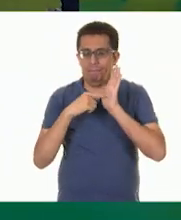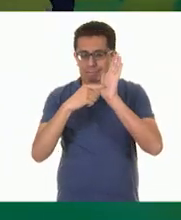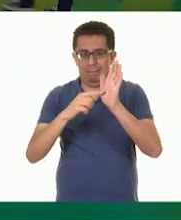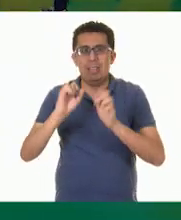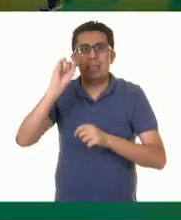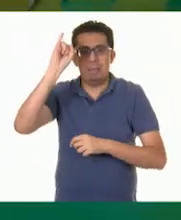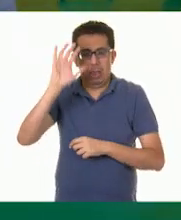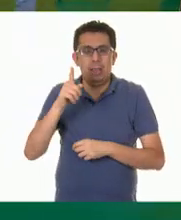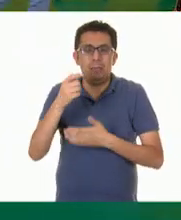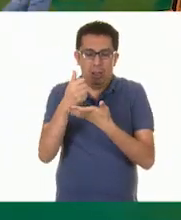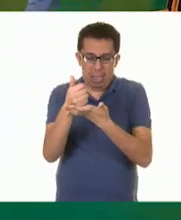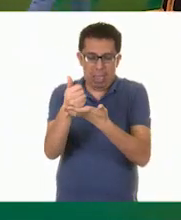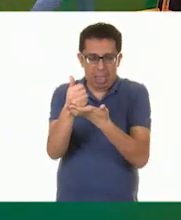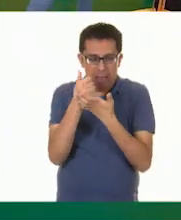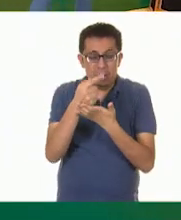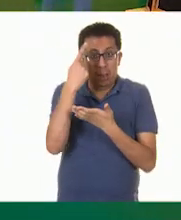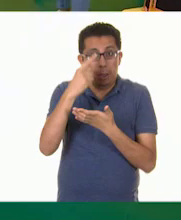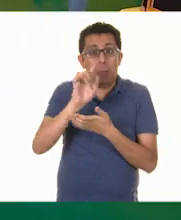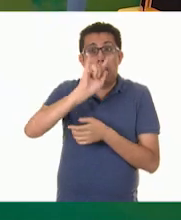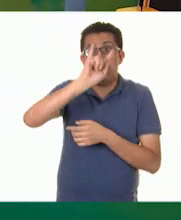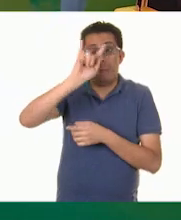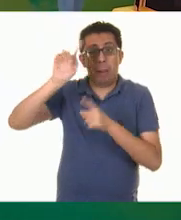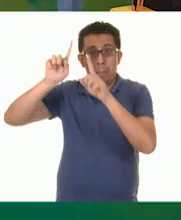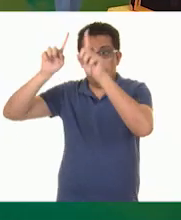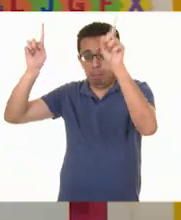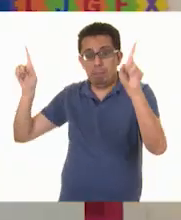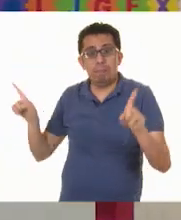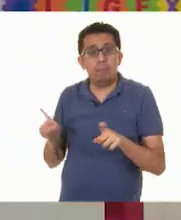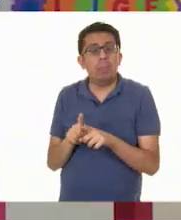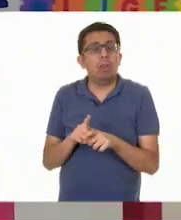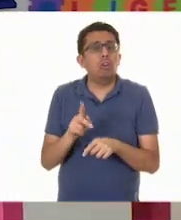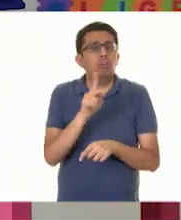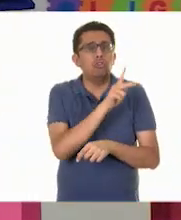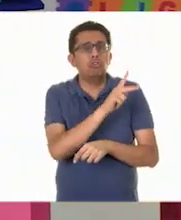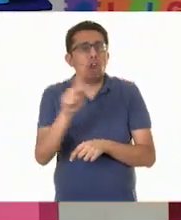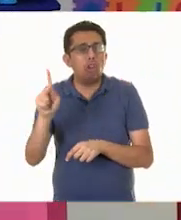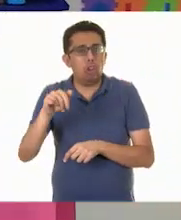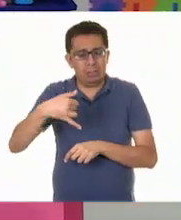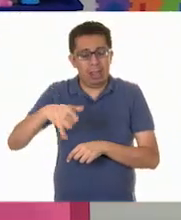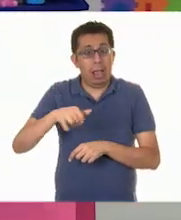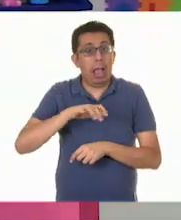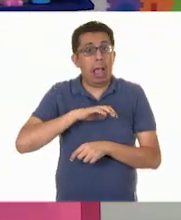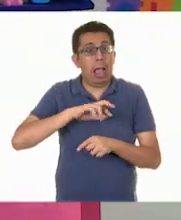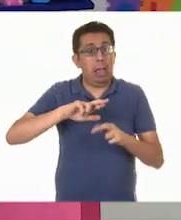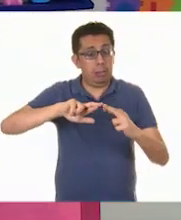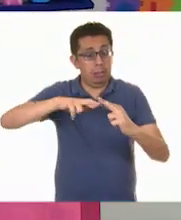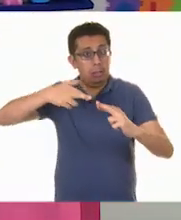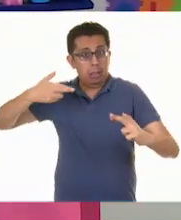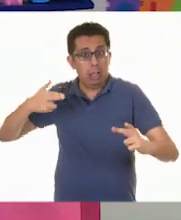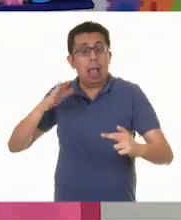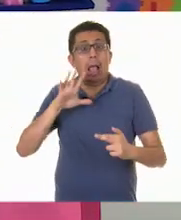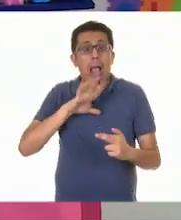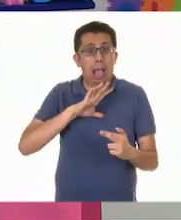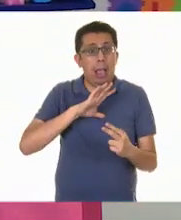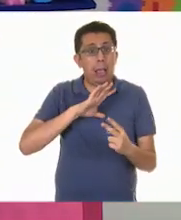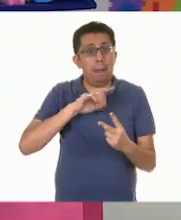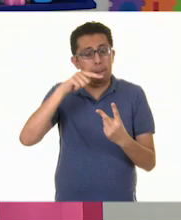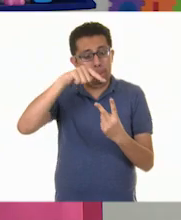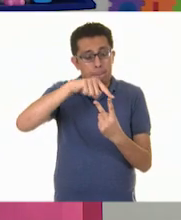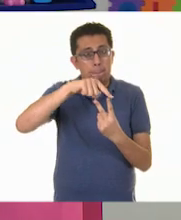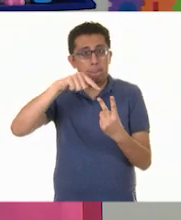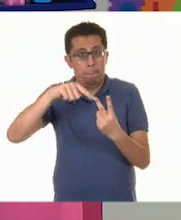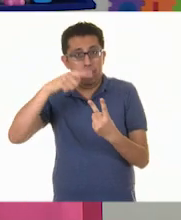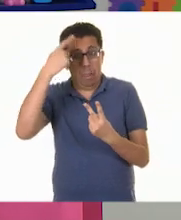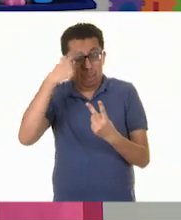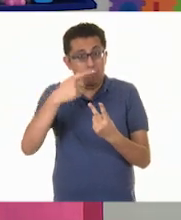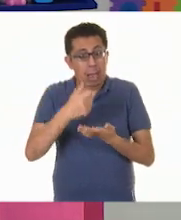pizarrón. Sí. Todos los teléfonos, sobre todo los de cable, tienen dos partes que nos ayudan a la parte de